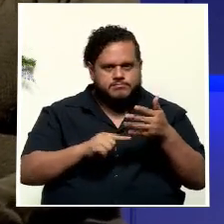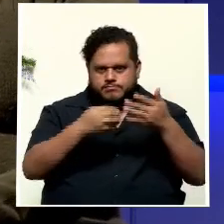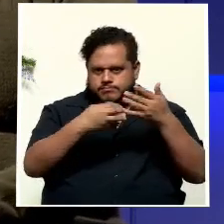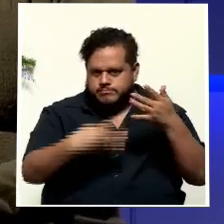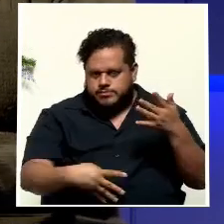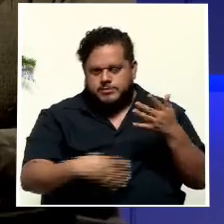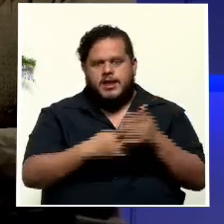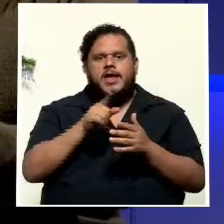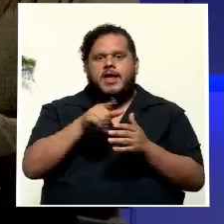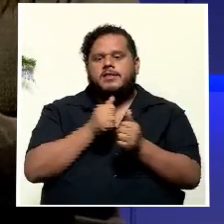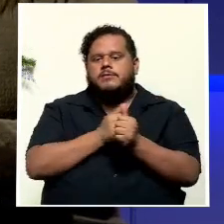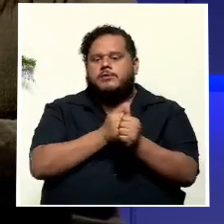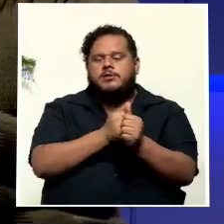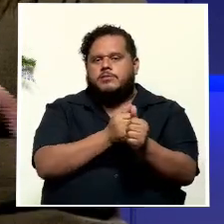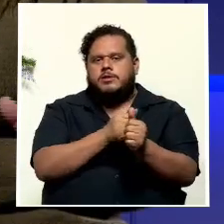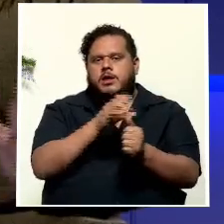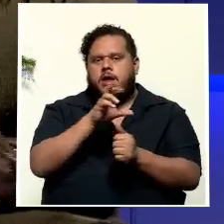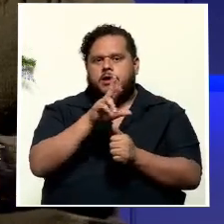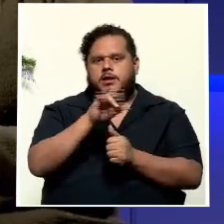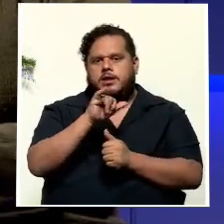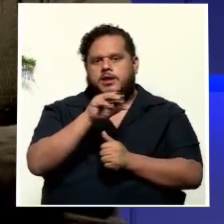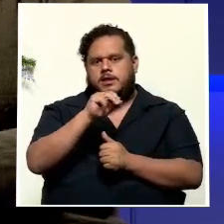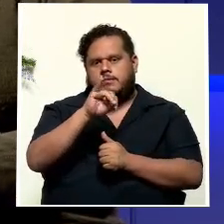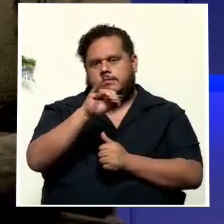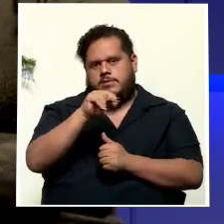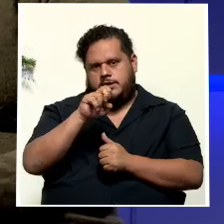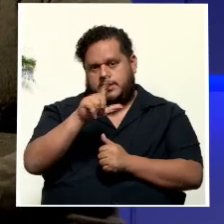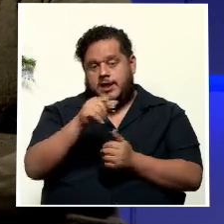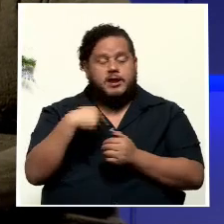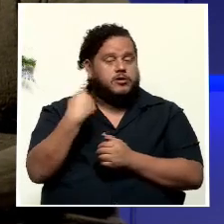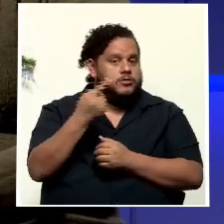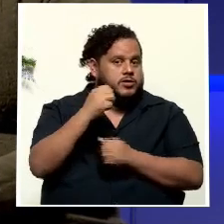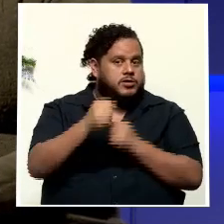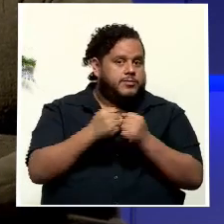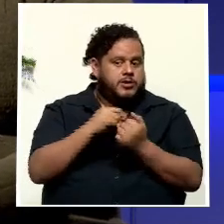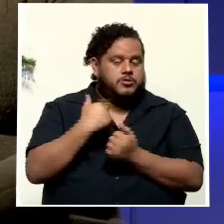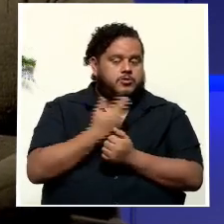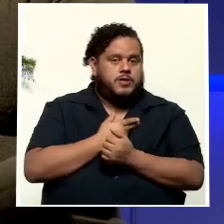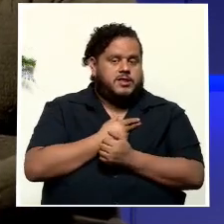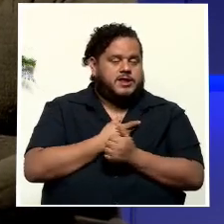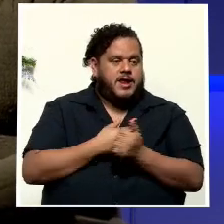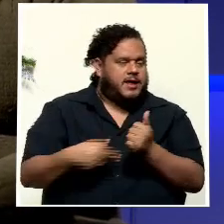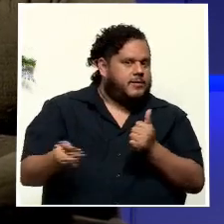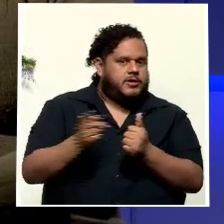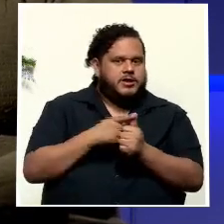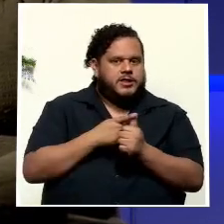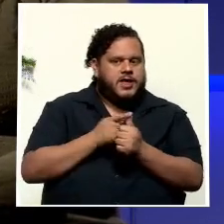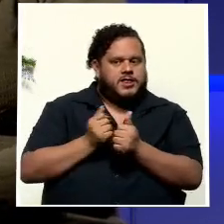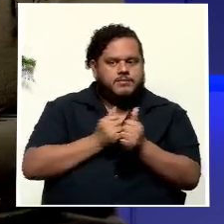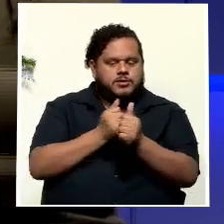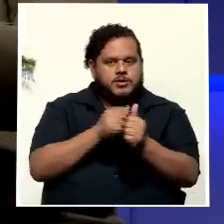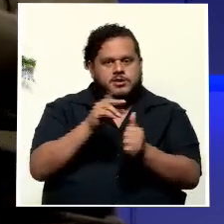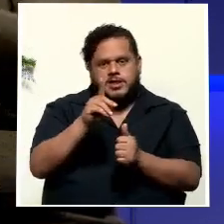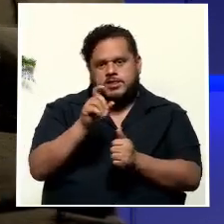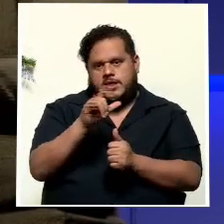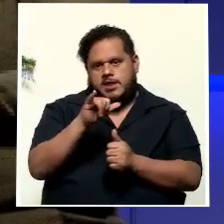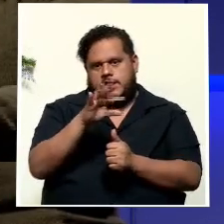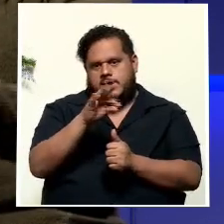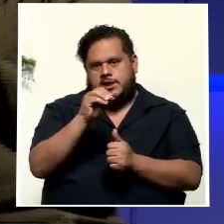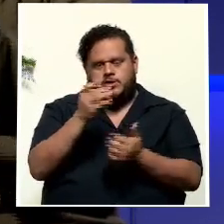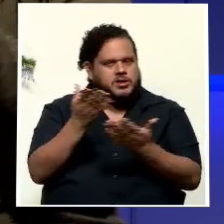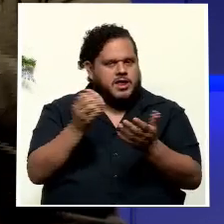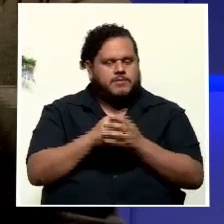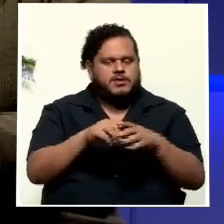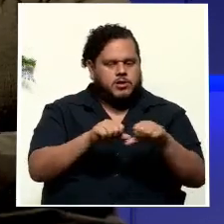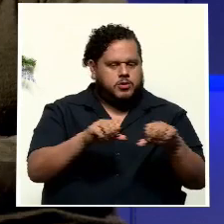persecución criminal. Dice, bueno, en los próximos años nuestra prioridad de persecución en delitos va a ser corrupción, o va a ser